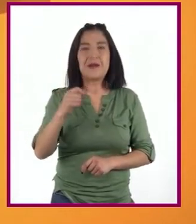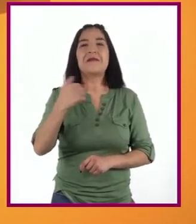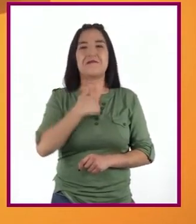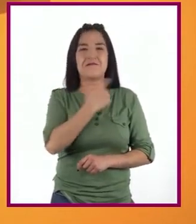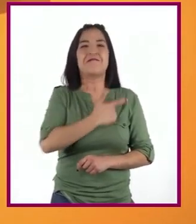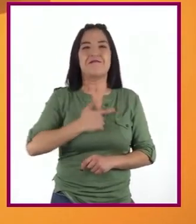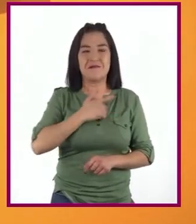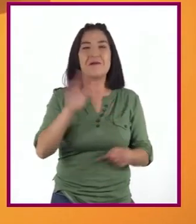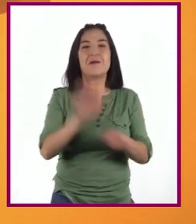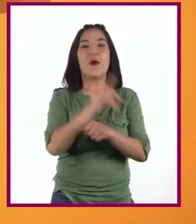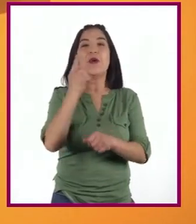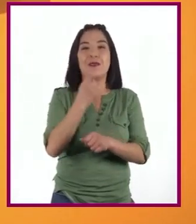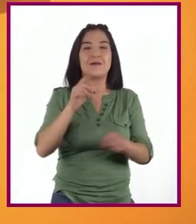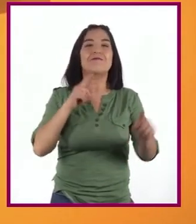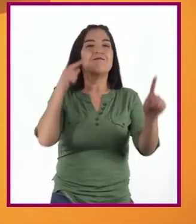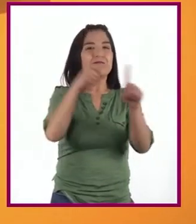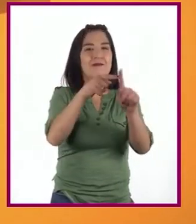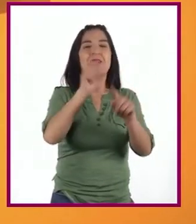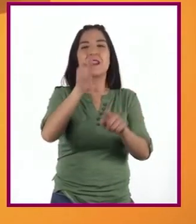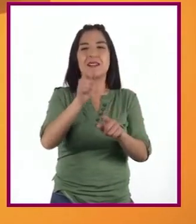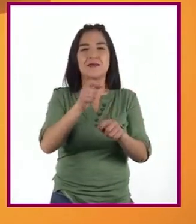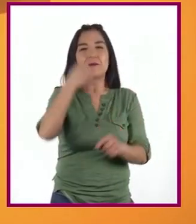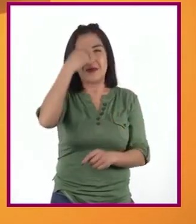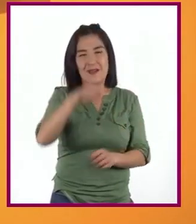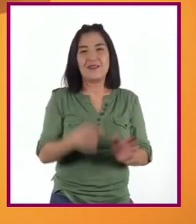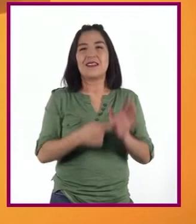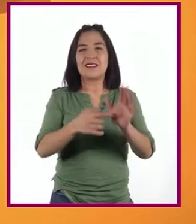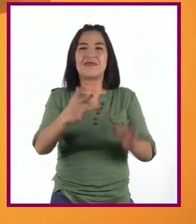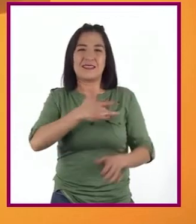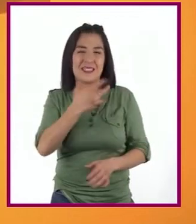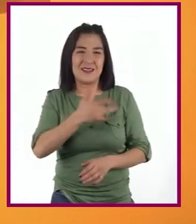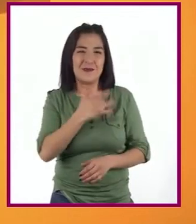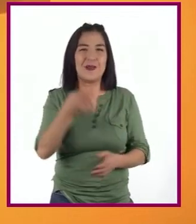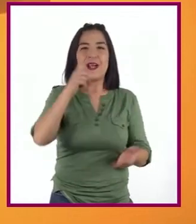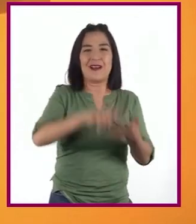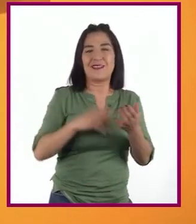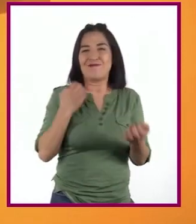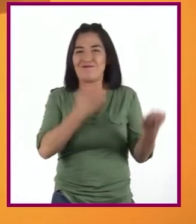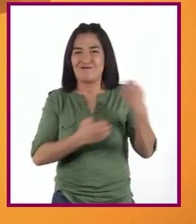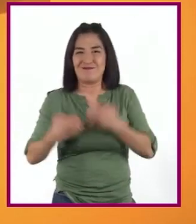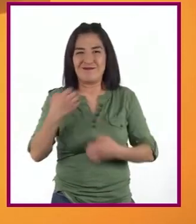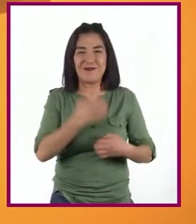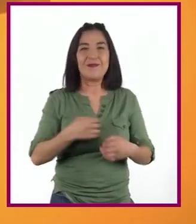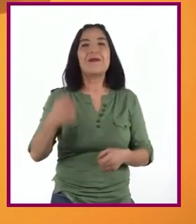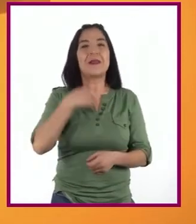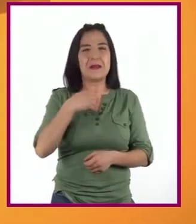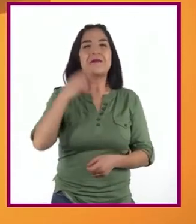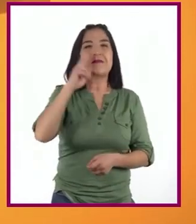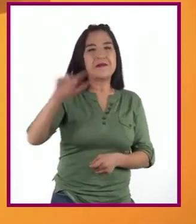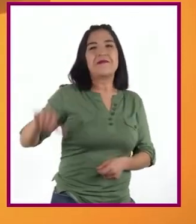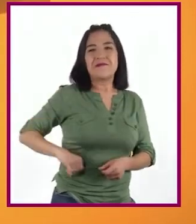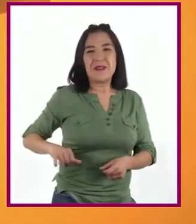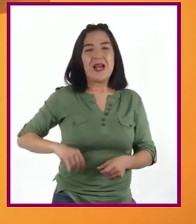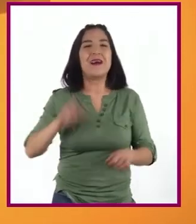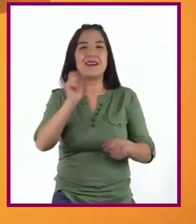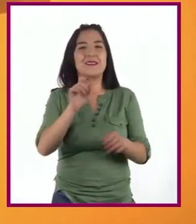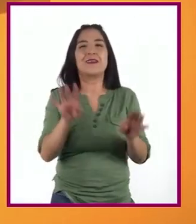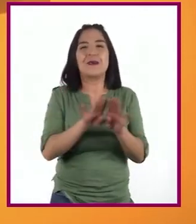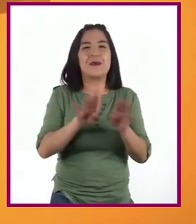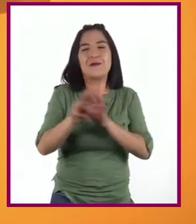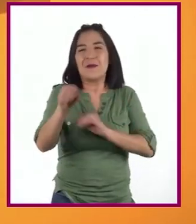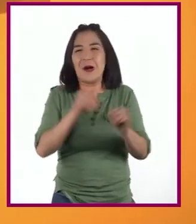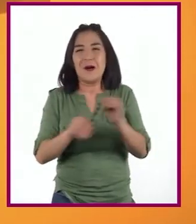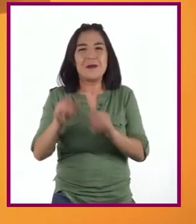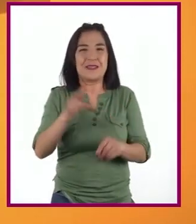gusta porque se enfocó en lo relativo a los sentimientos y las emociones. Me parece interesante que haya sido un